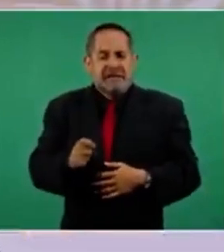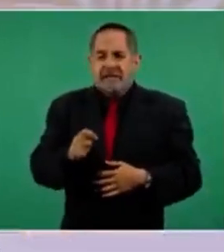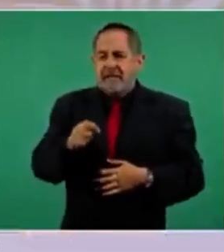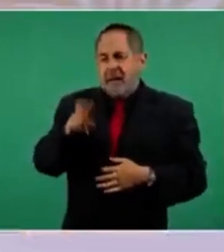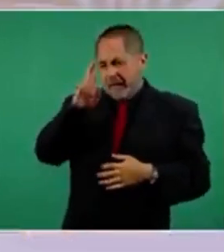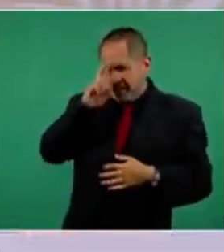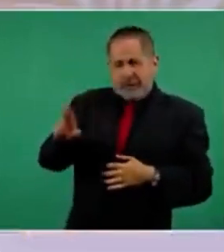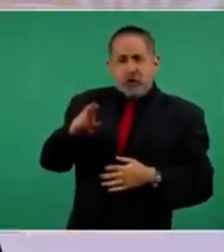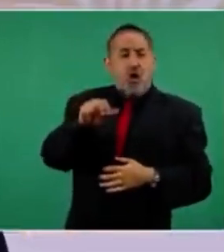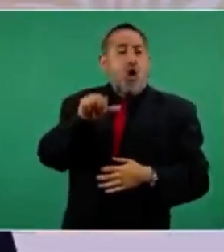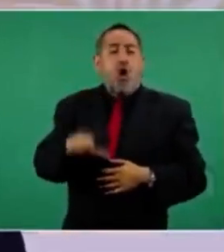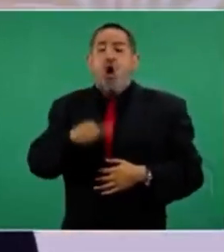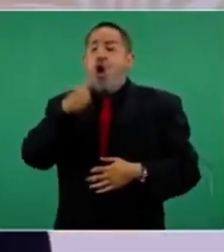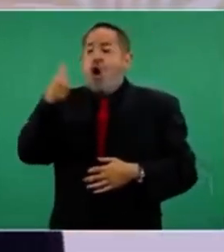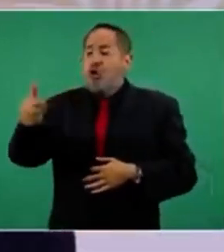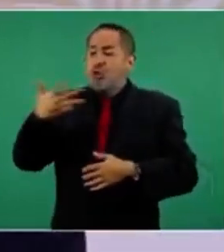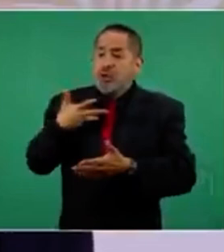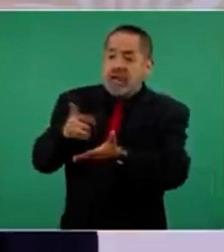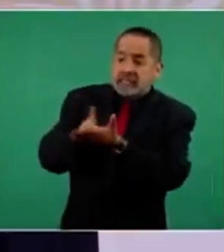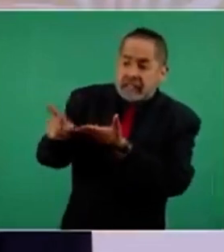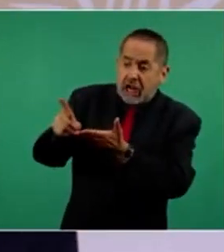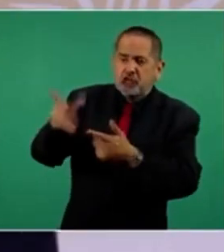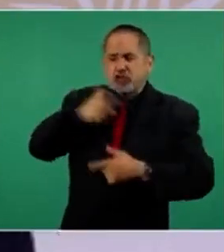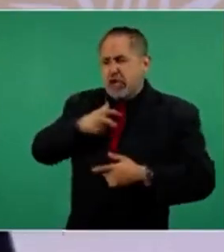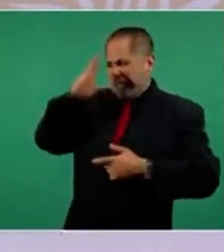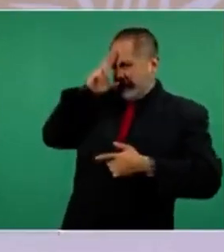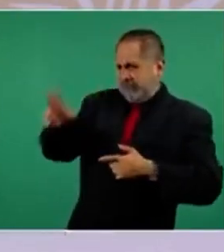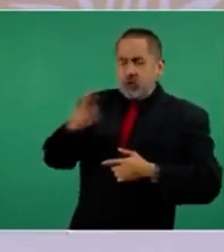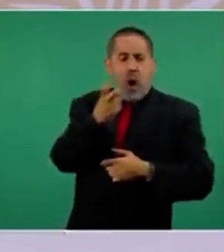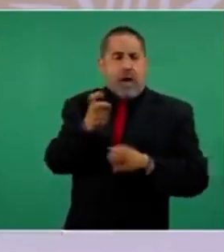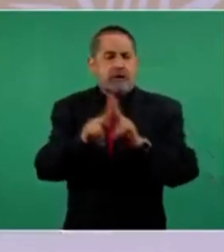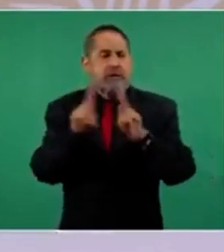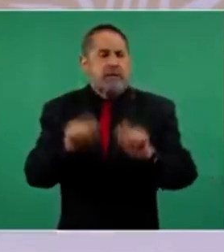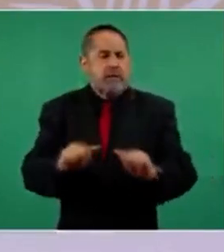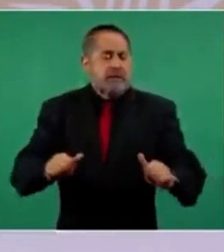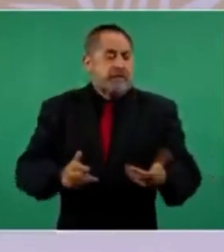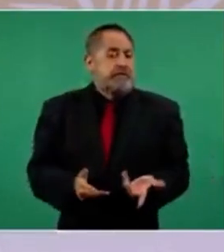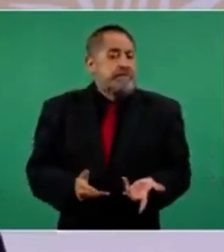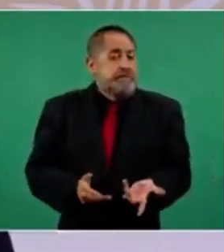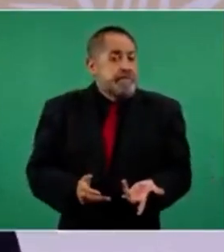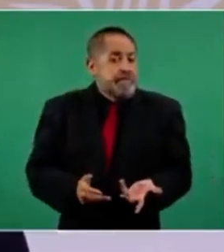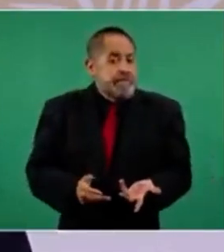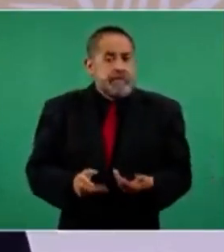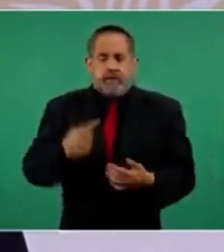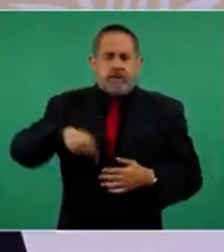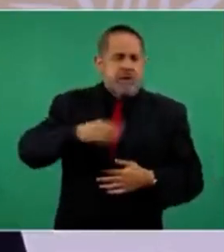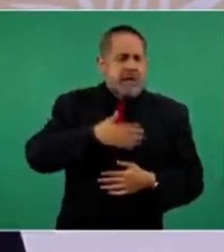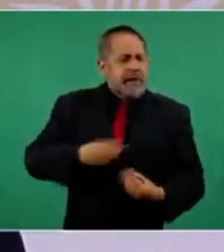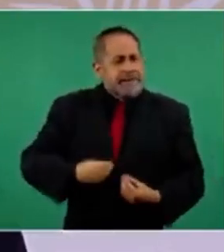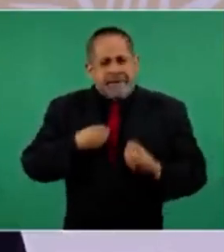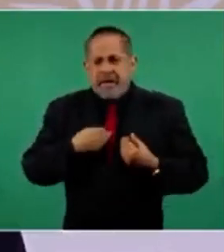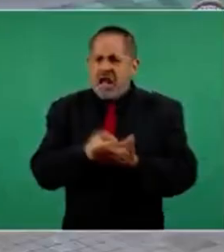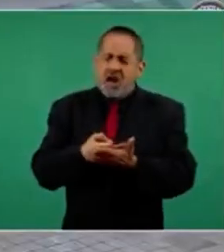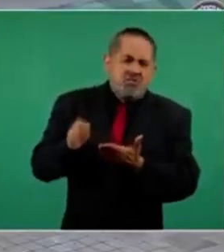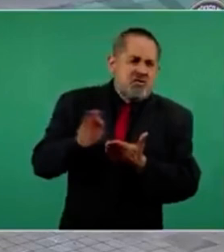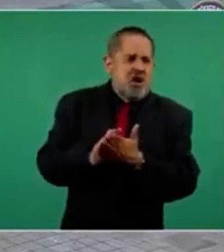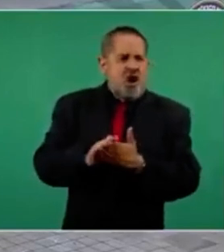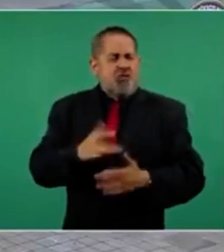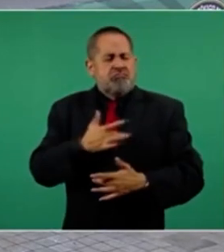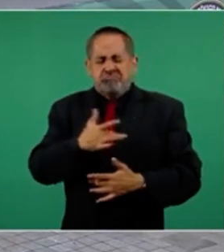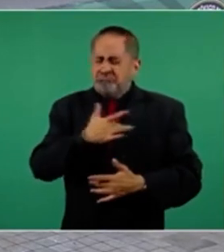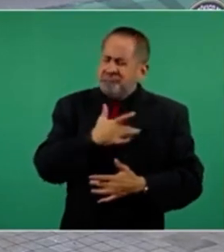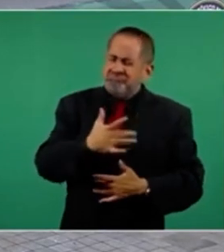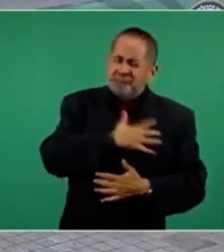ajeno es la paz. Hay un mérito indiscutible en quienes han dedicado vida y energías, alma y